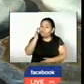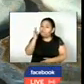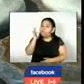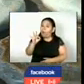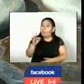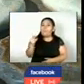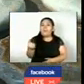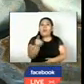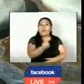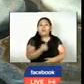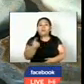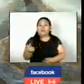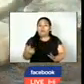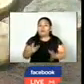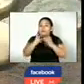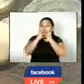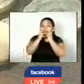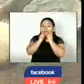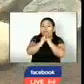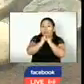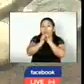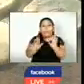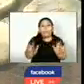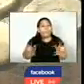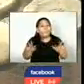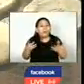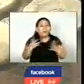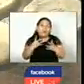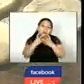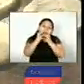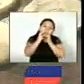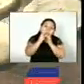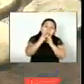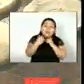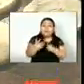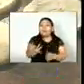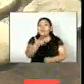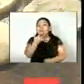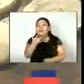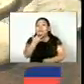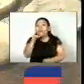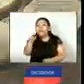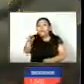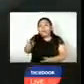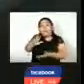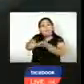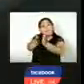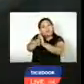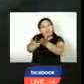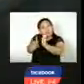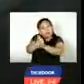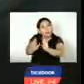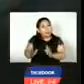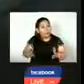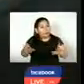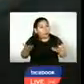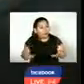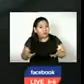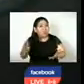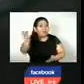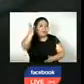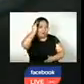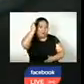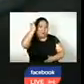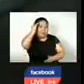muchos lo digo así porque han quedado atrapados por el sabor de estas delicias aún más porque se